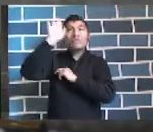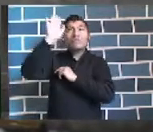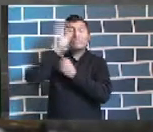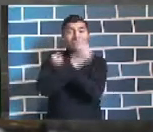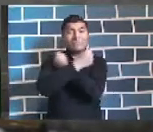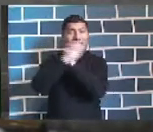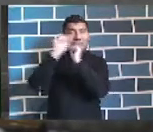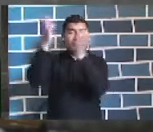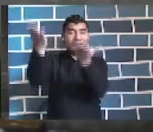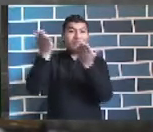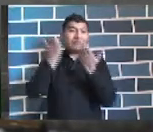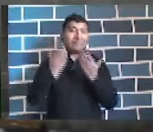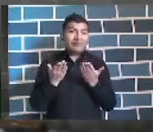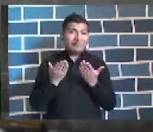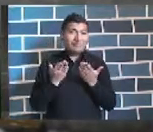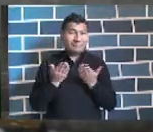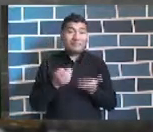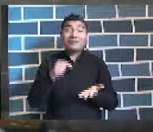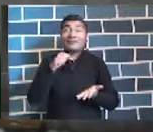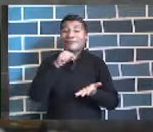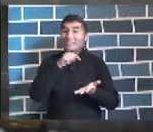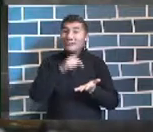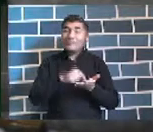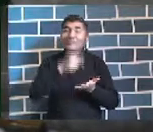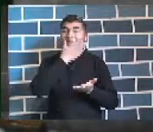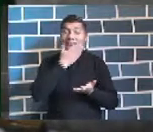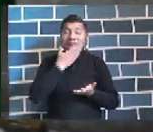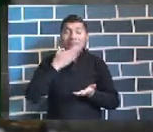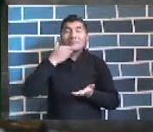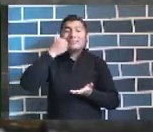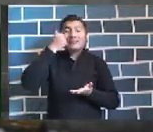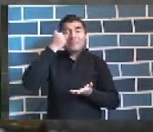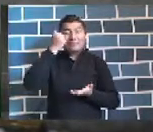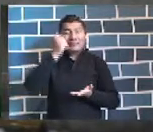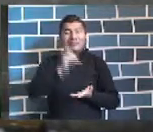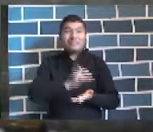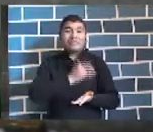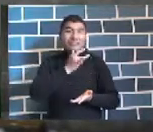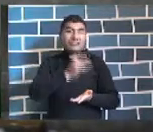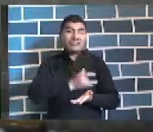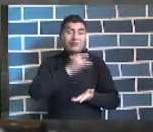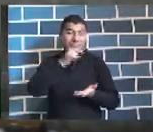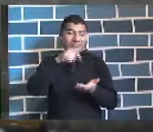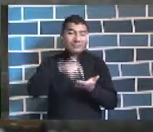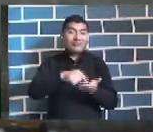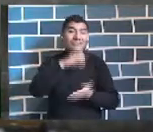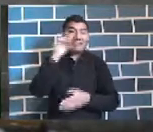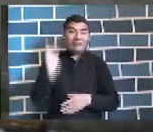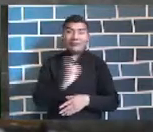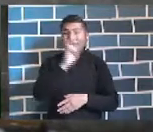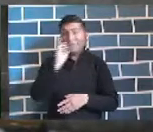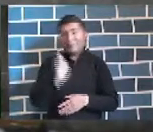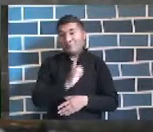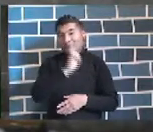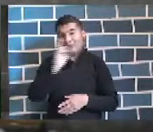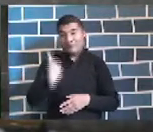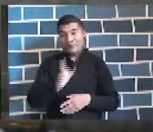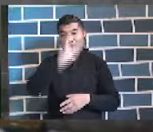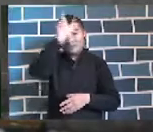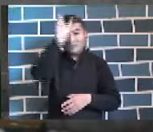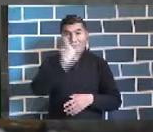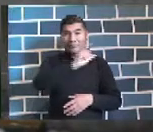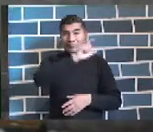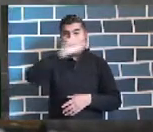salvación. Esta es la mejor ambientación para este domingo, la cruz